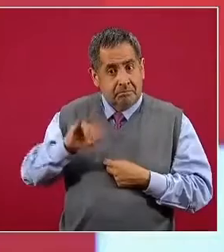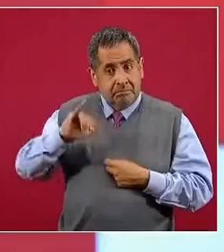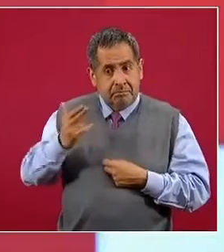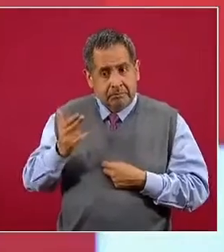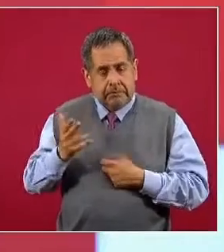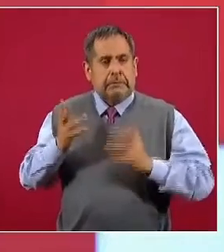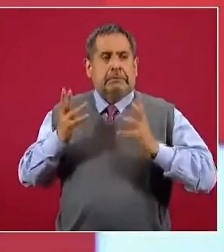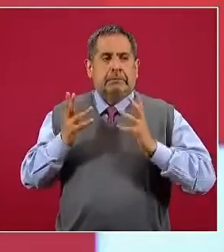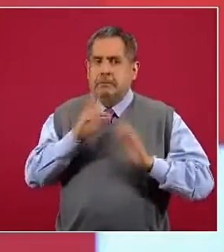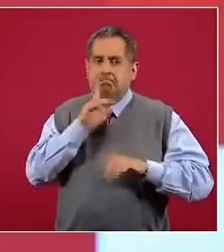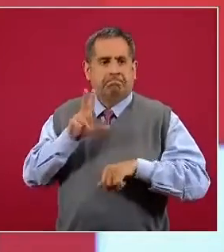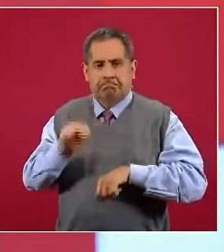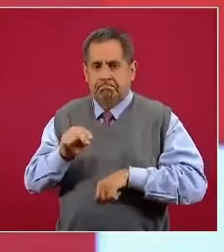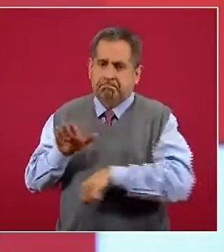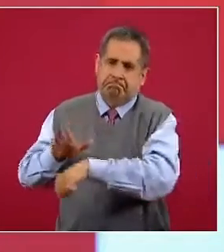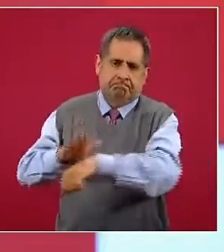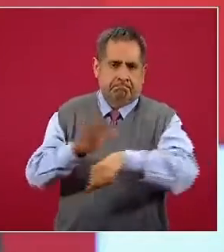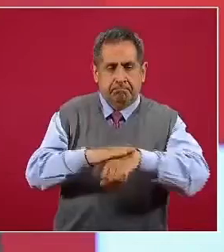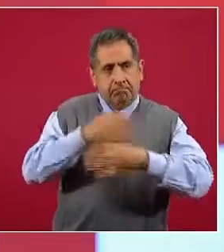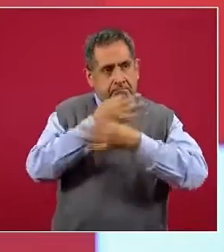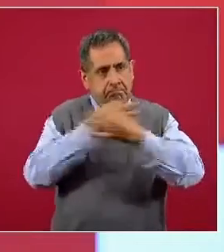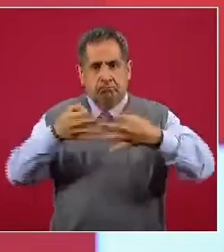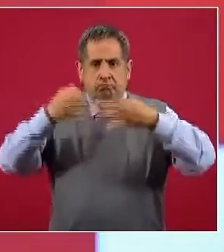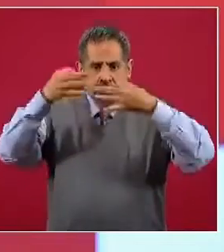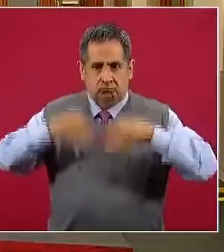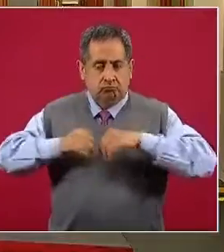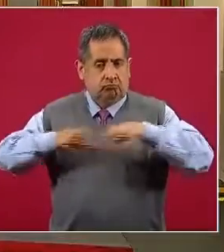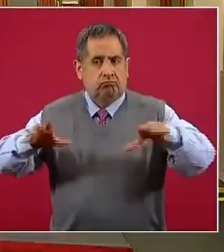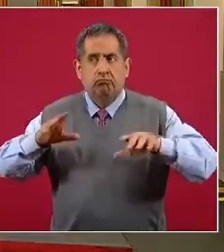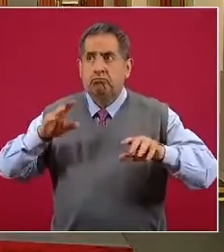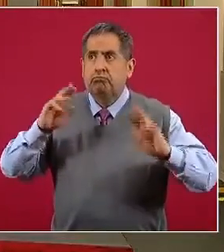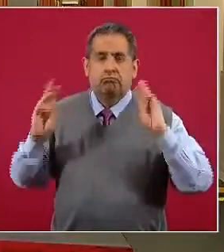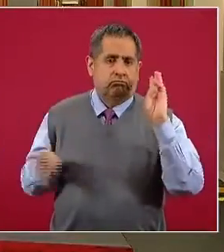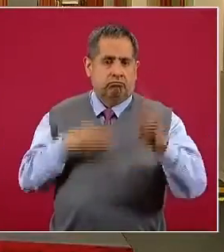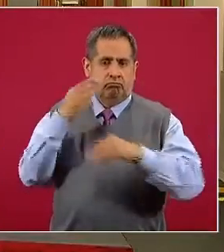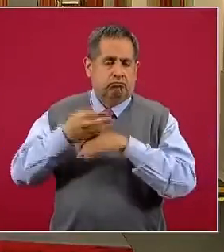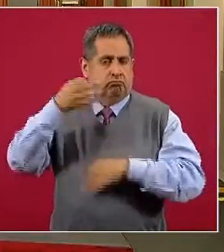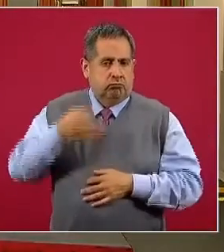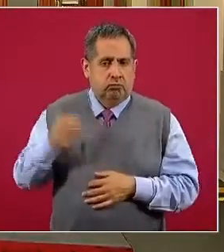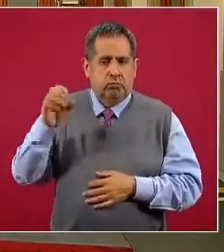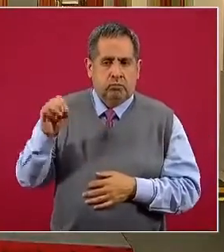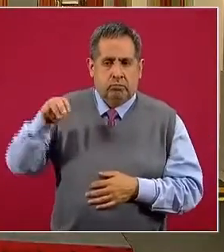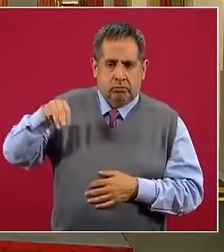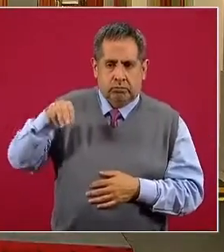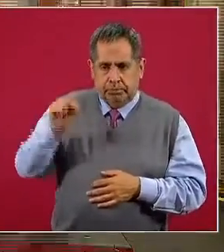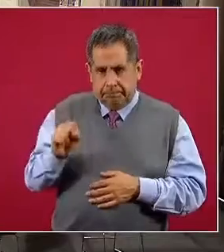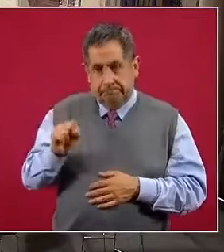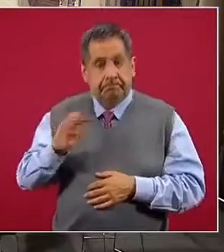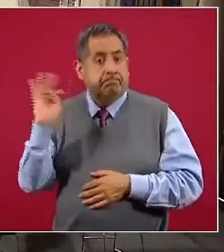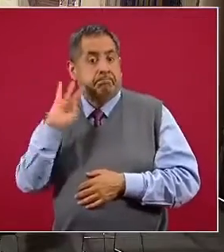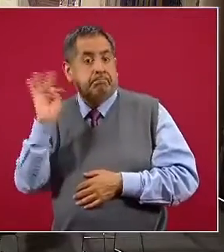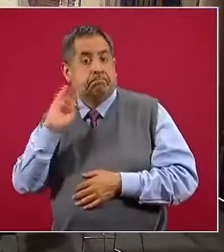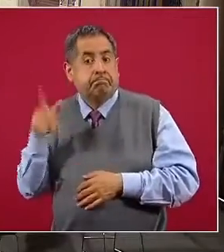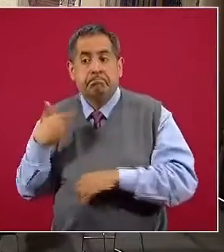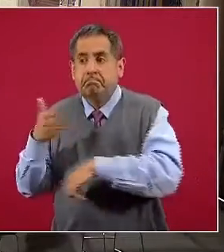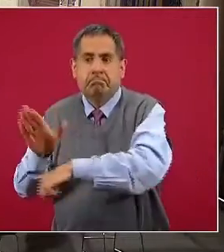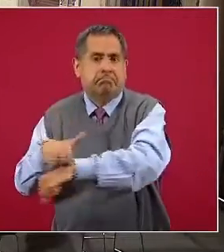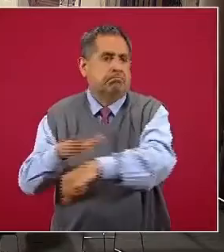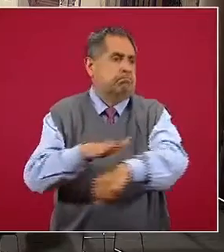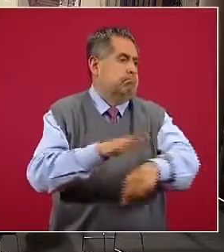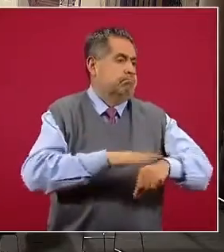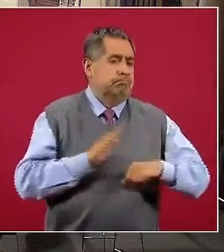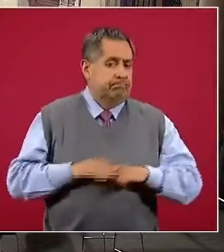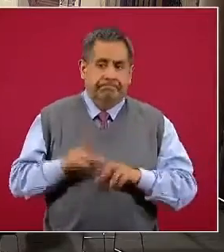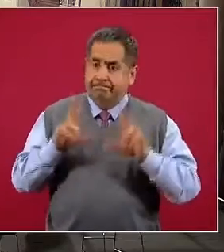una advertencia formal por parte de la comunidad científica, por parte de la Organización Mundial de la Salud, que pudiera